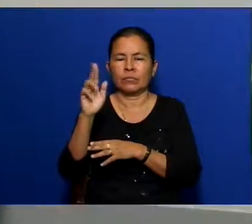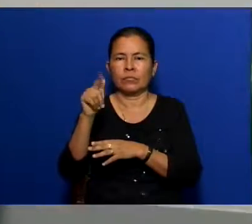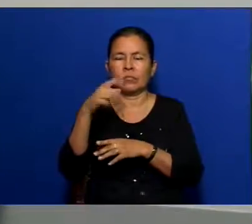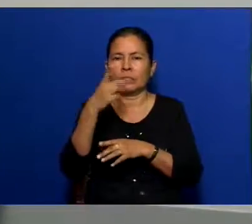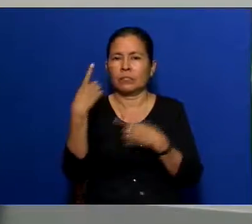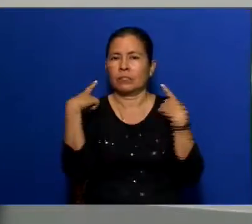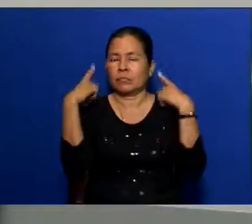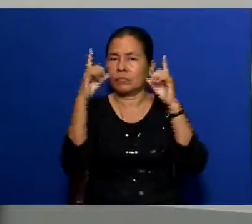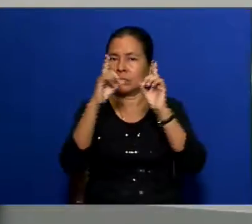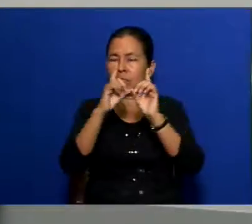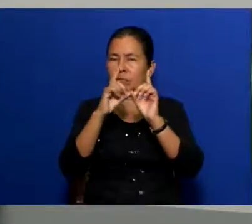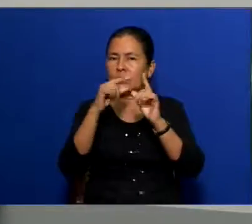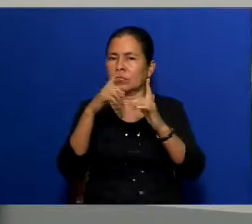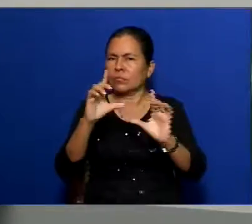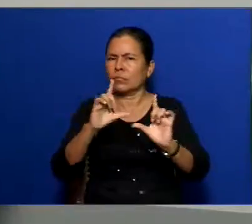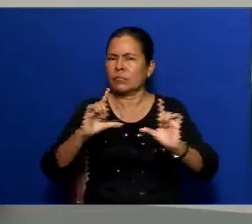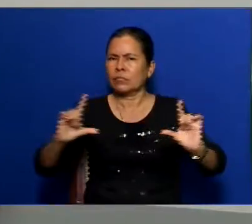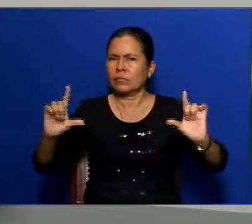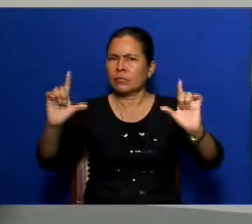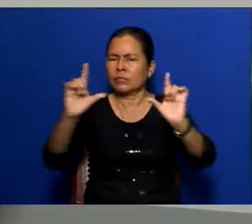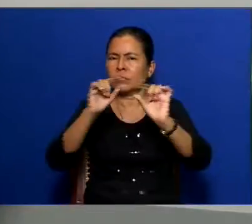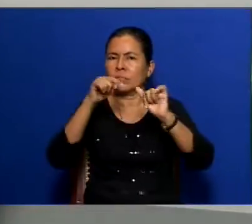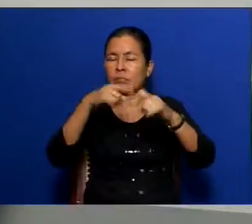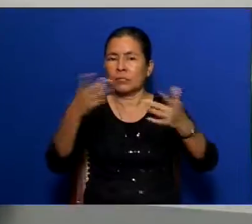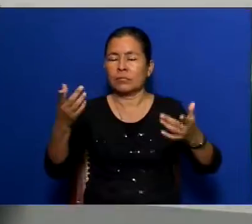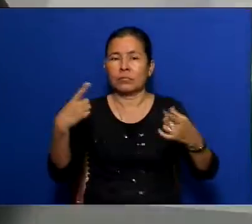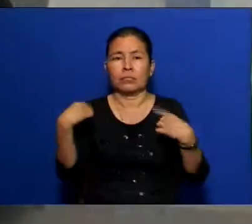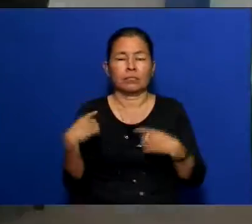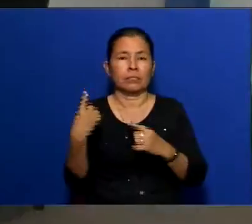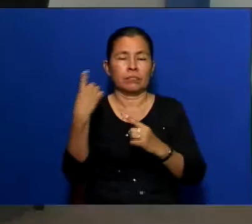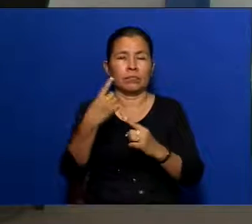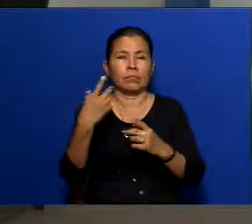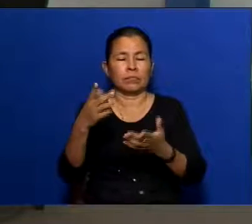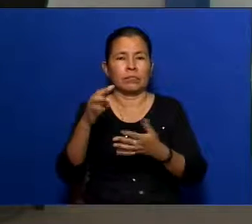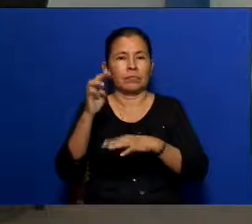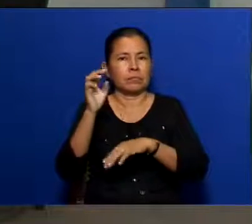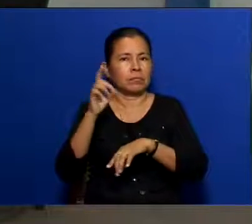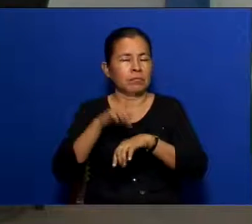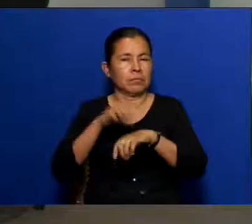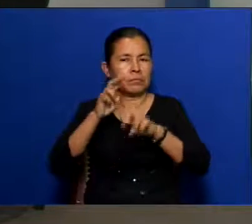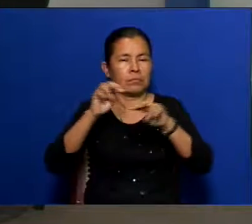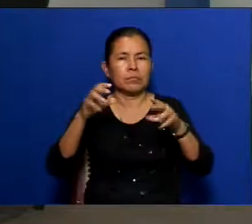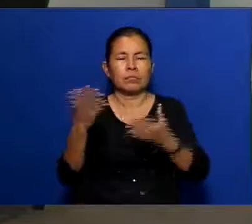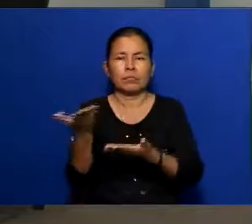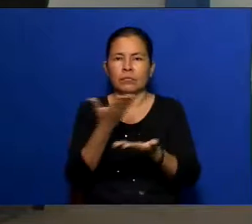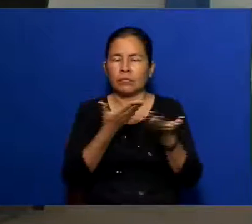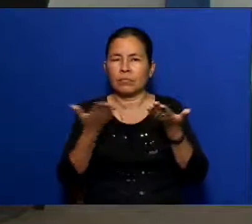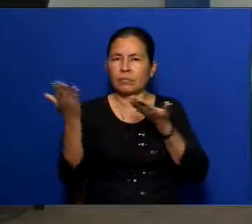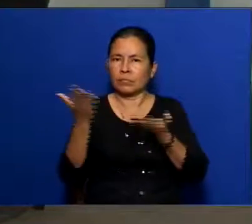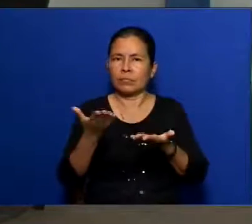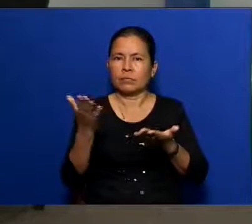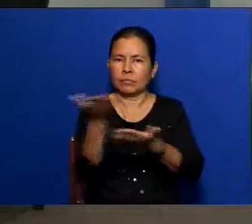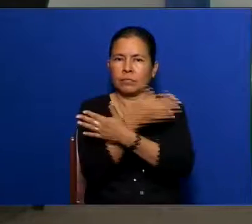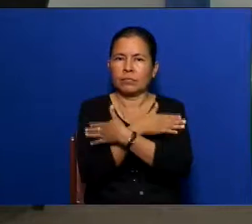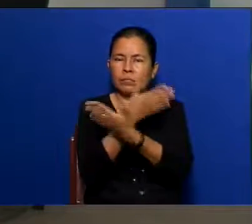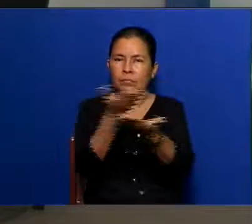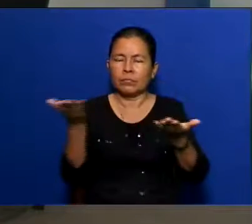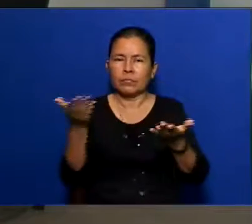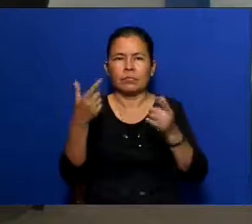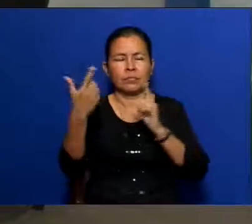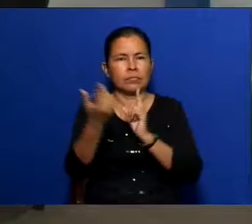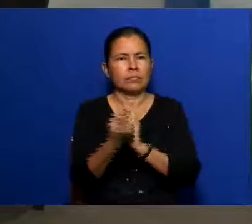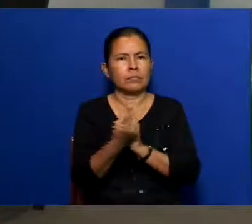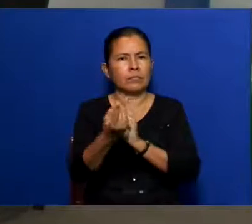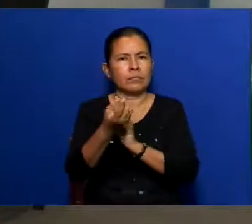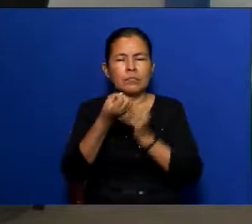de Medicina Legal. Doctor, bienvenido. Muchas gracias. Gracias por acompañarnos y permitirnos darles a conocer a las y